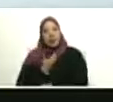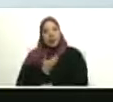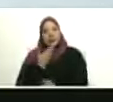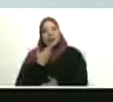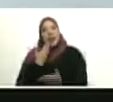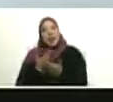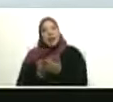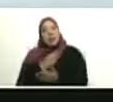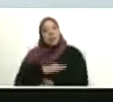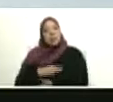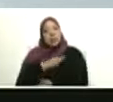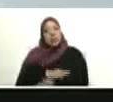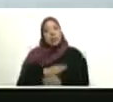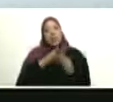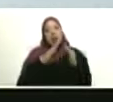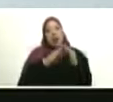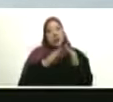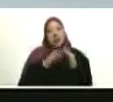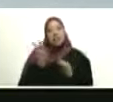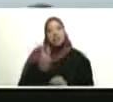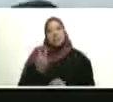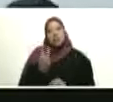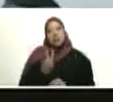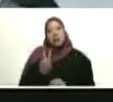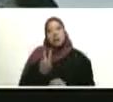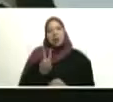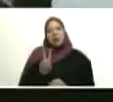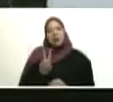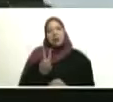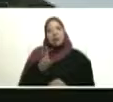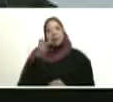misión vivienda. Hoy este sueño se nos hace realidad.